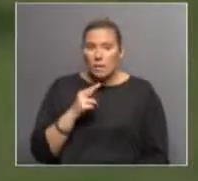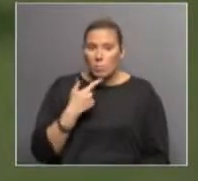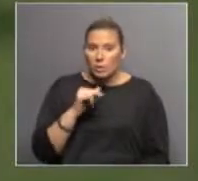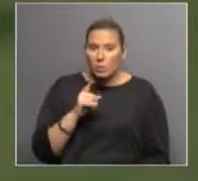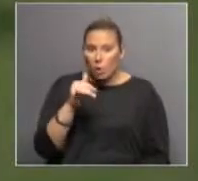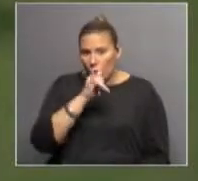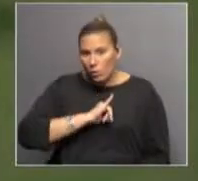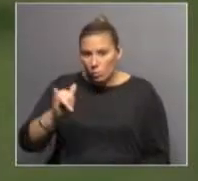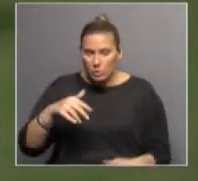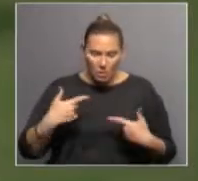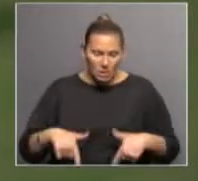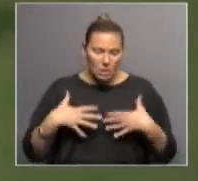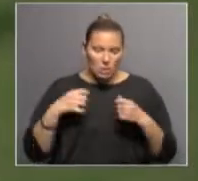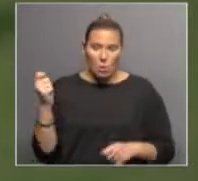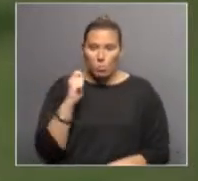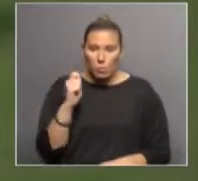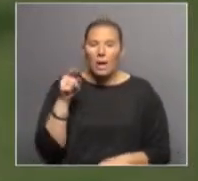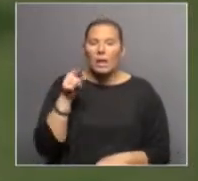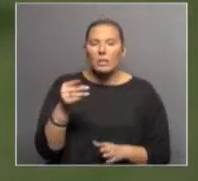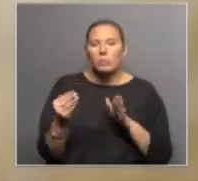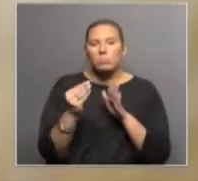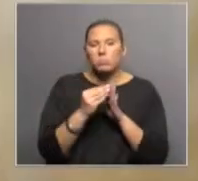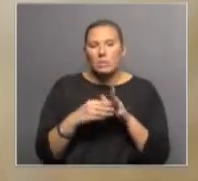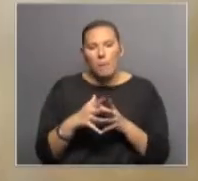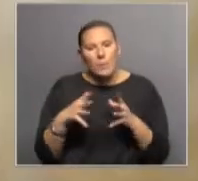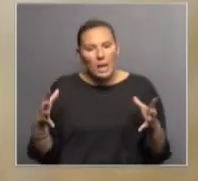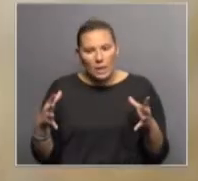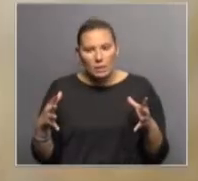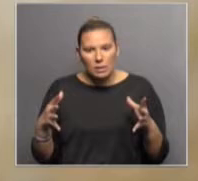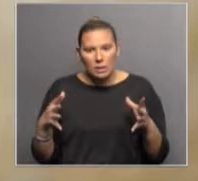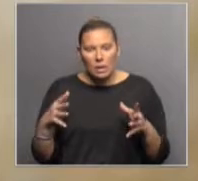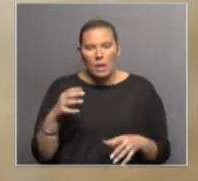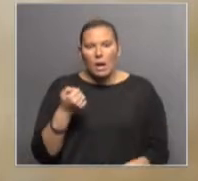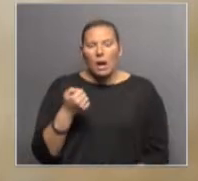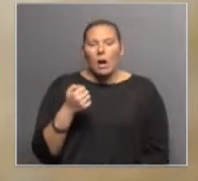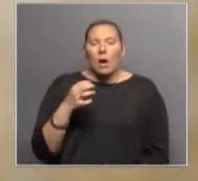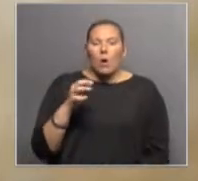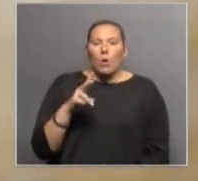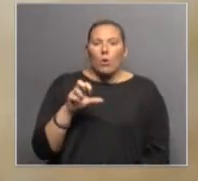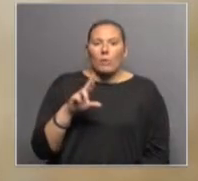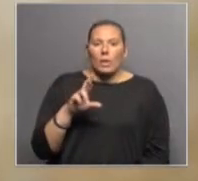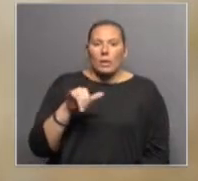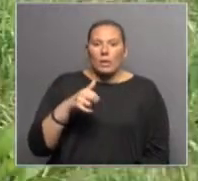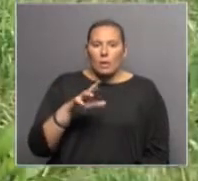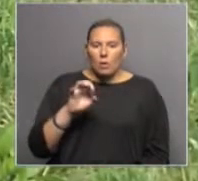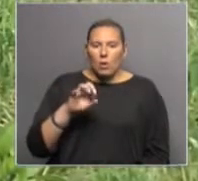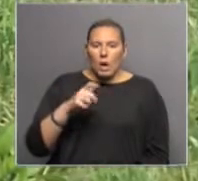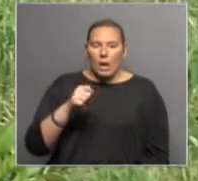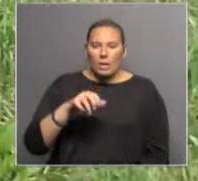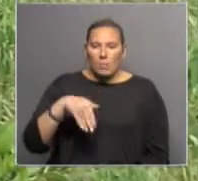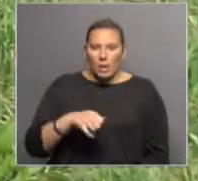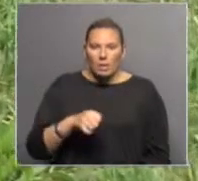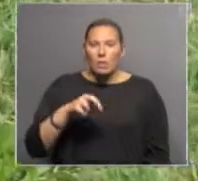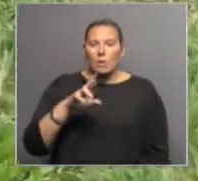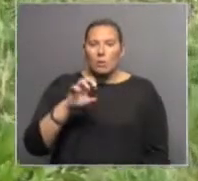las denuncias del Ministerio de Salud Pública, ahí aparecen ya razas grandes. Estamos hablando del ovejero alemán, el Rottweiler, también aparece el